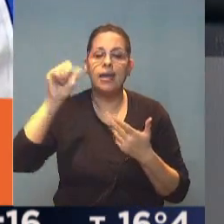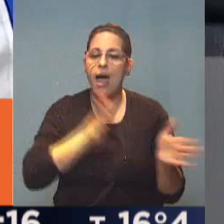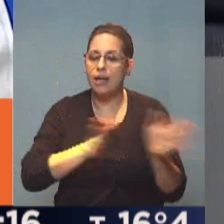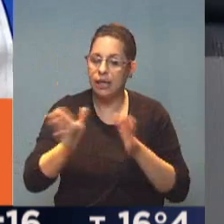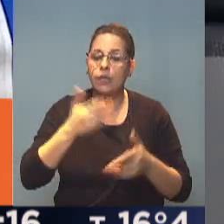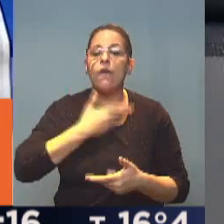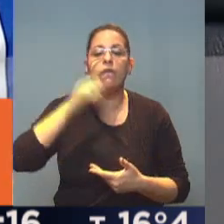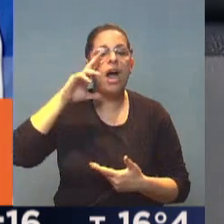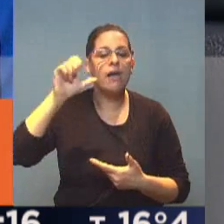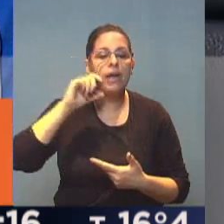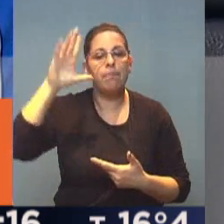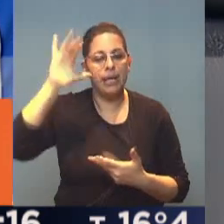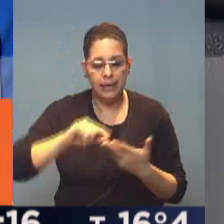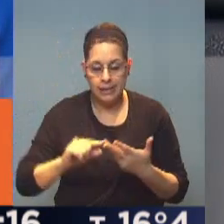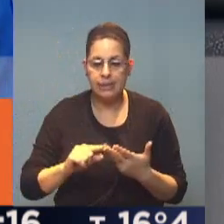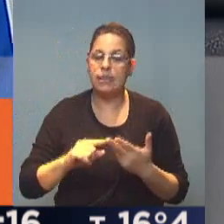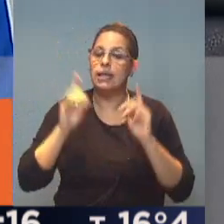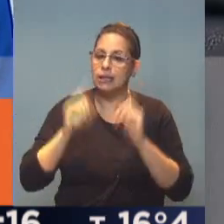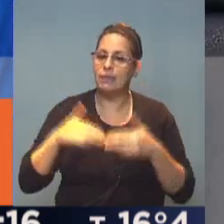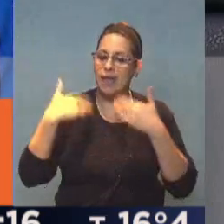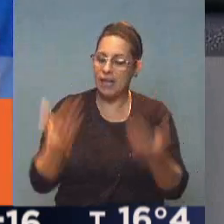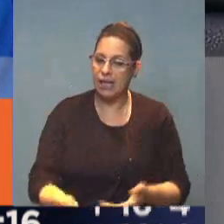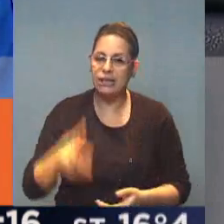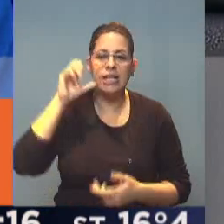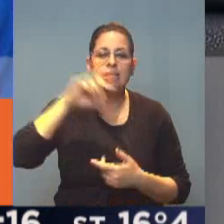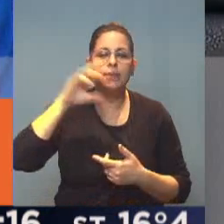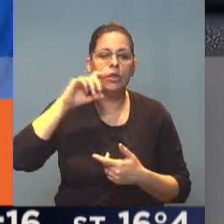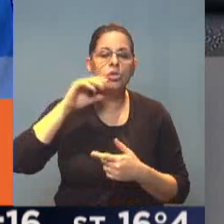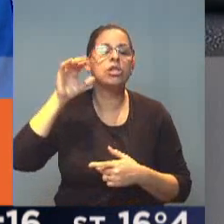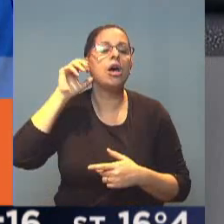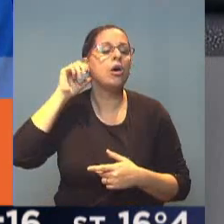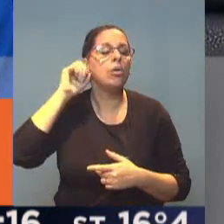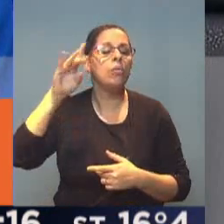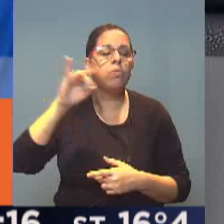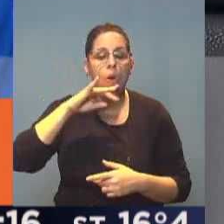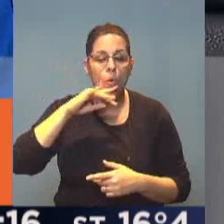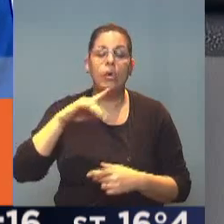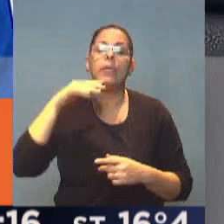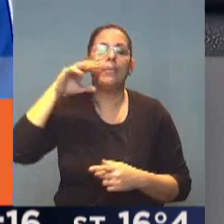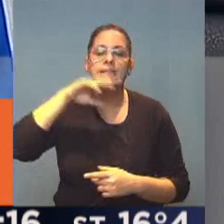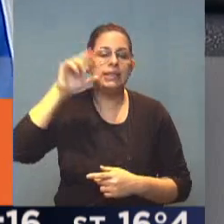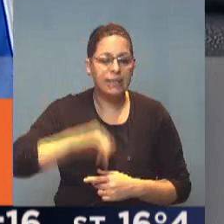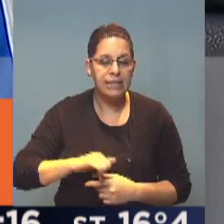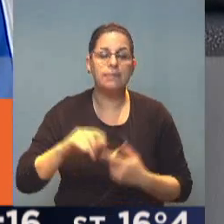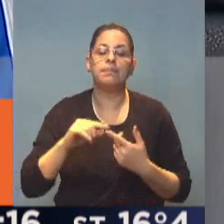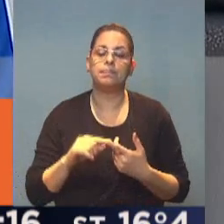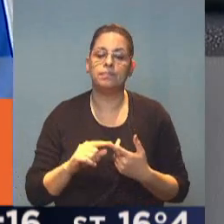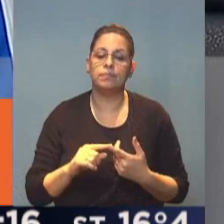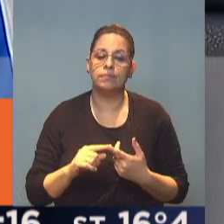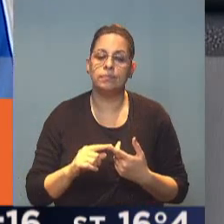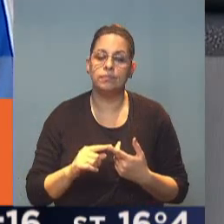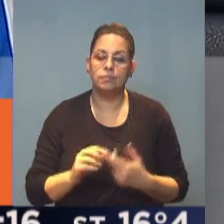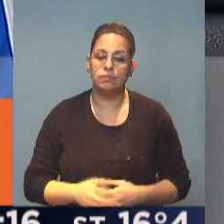con Fabra, Pablo Pérez, y miren qué delantera, Cristian Espinosa, Walter Bou, Oscar Benítez, Junior Benítez, para